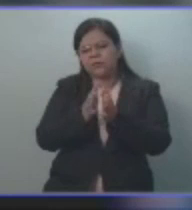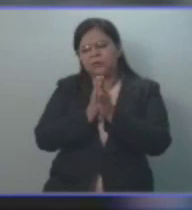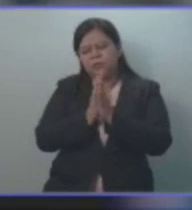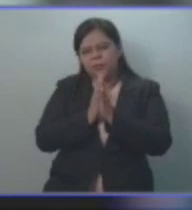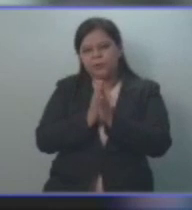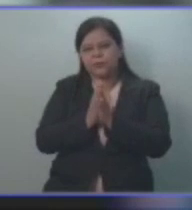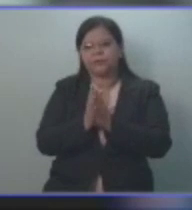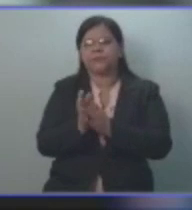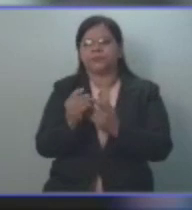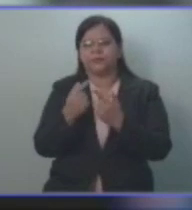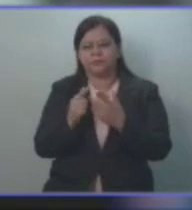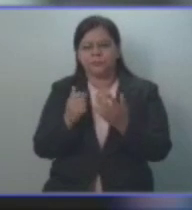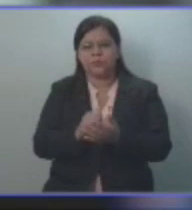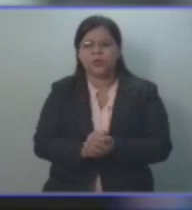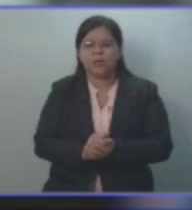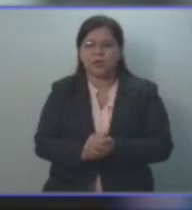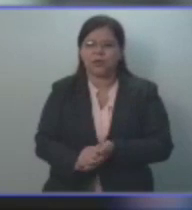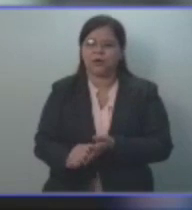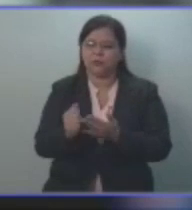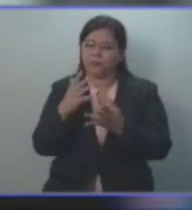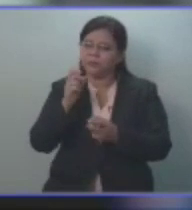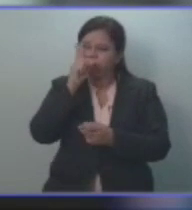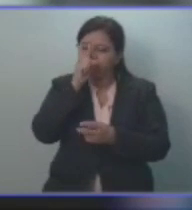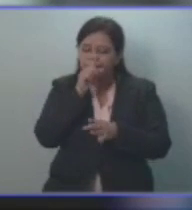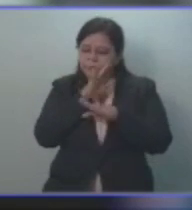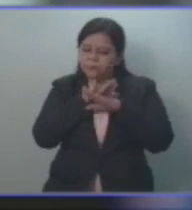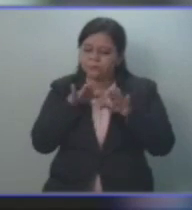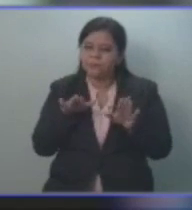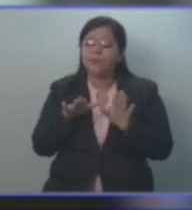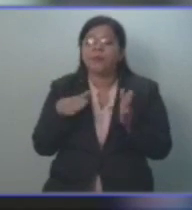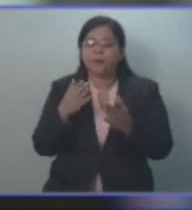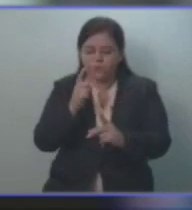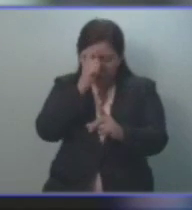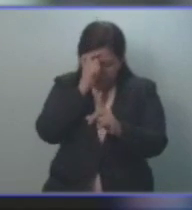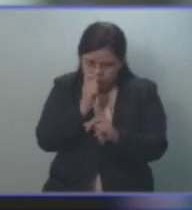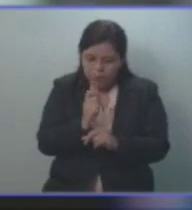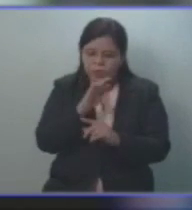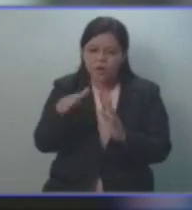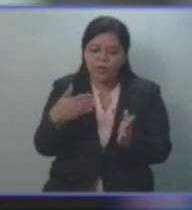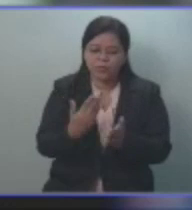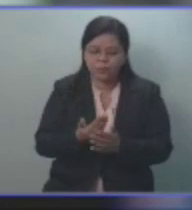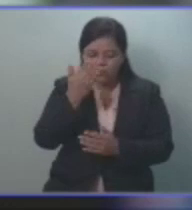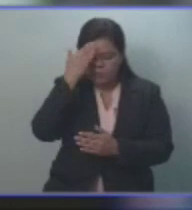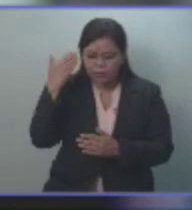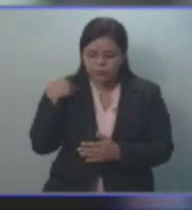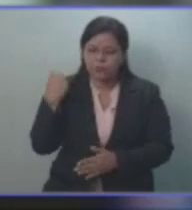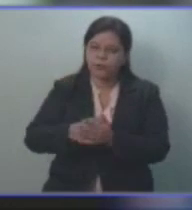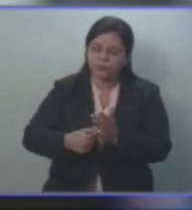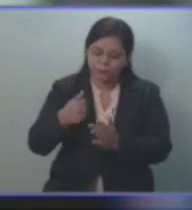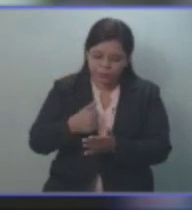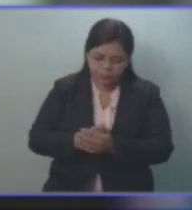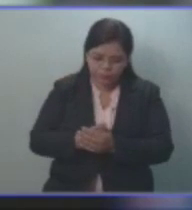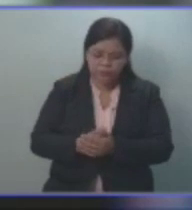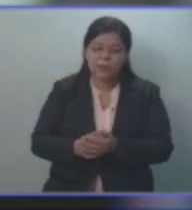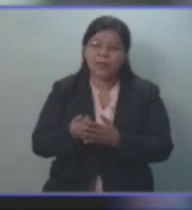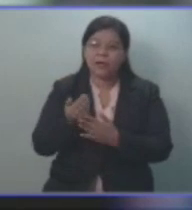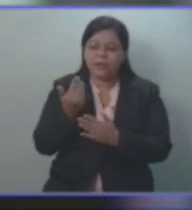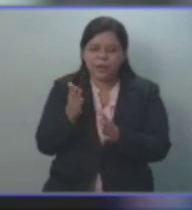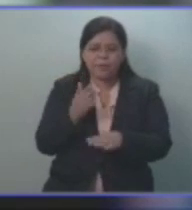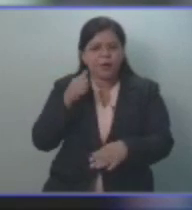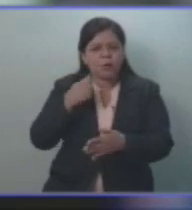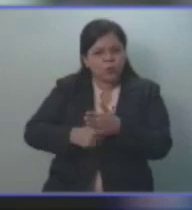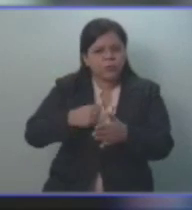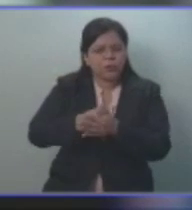solicito un minuto de silencio por ella, en homenaje a todas esas mujeres emprendedoras que vienen desde abajo